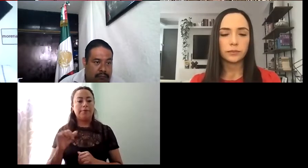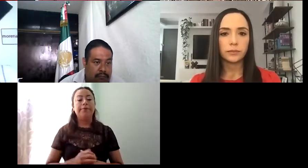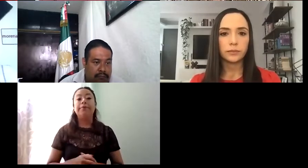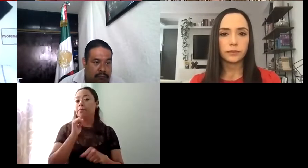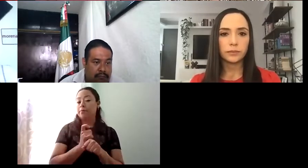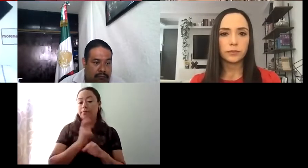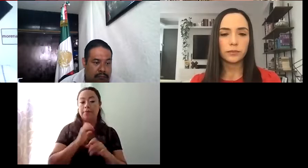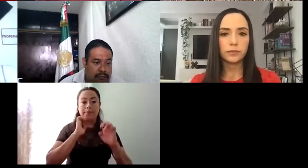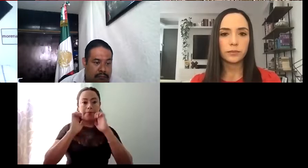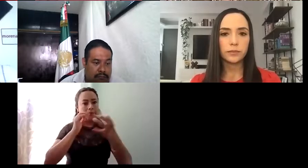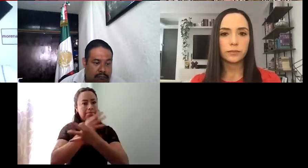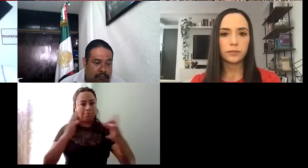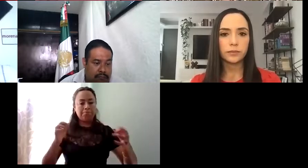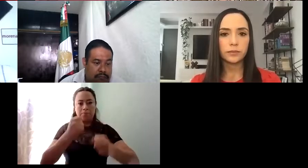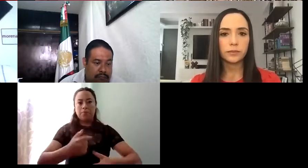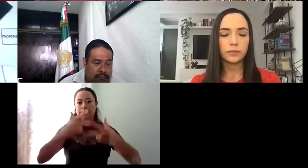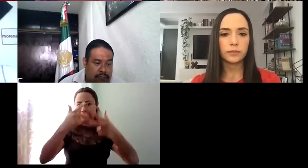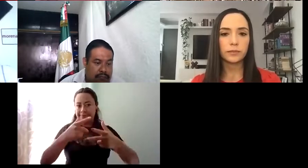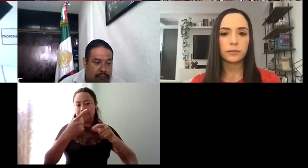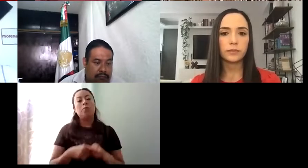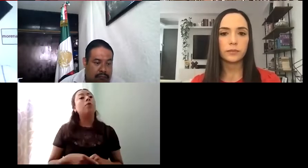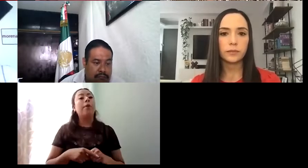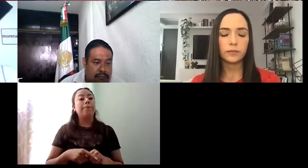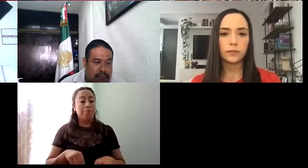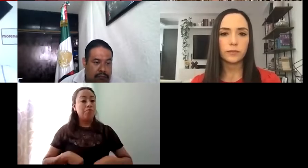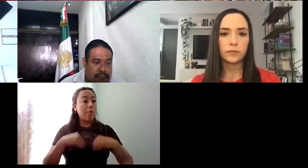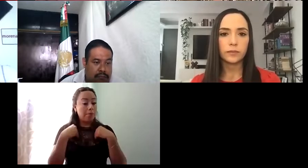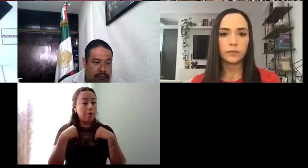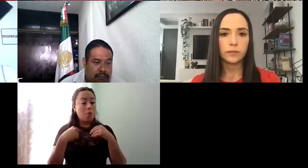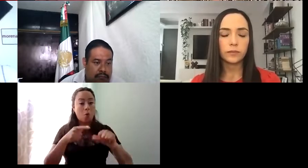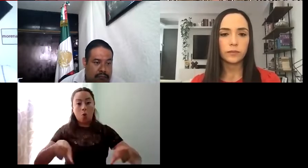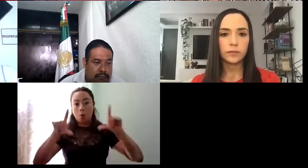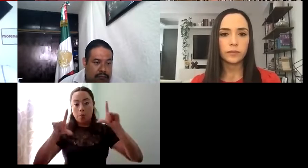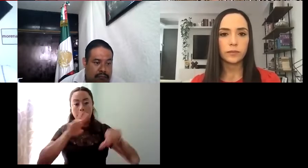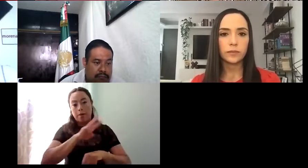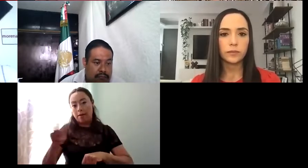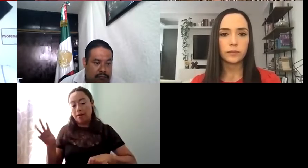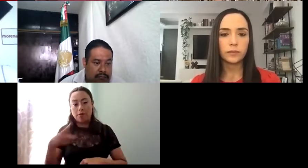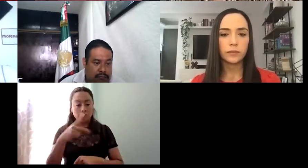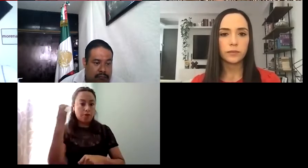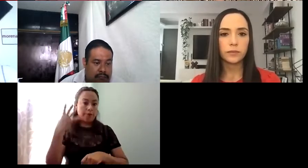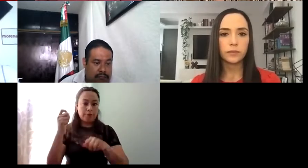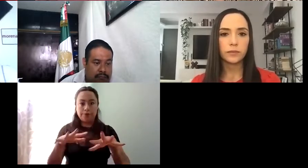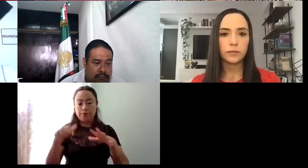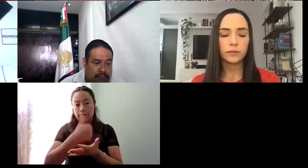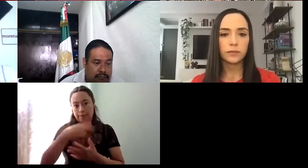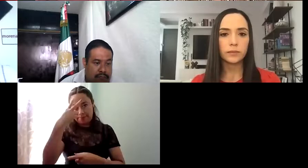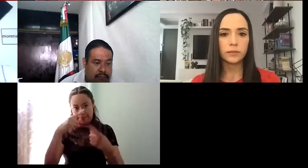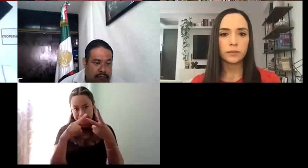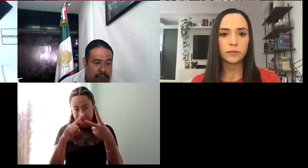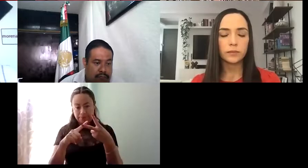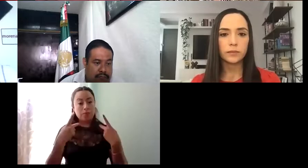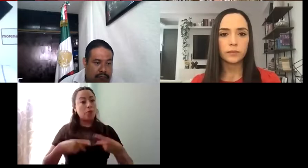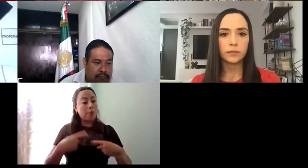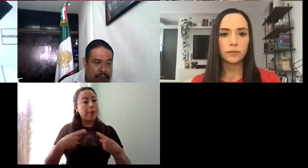y se transmitirá en vivo en las plataformas del Congreso de la Ciudad de México. Segundo, la persona candidata a reelección contará con